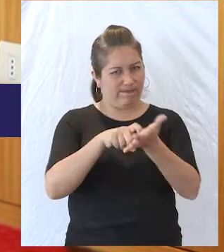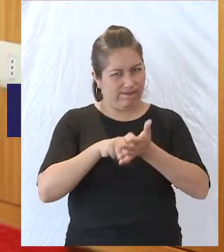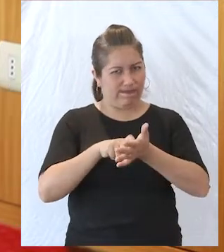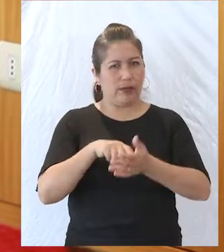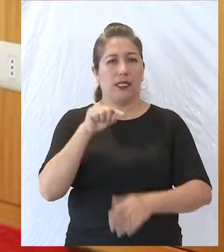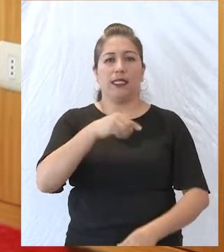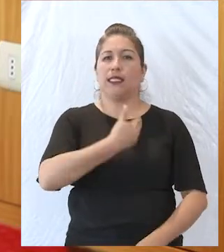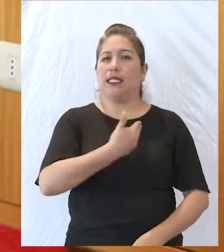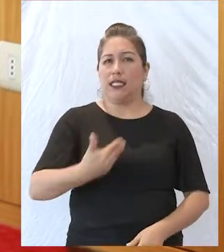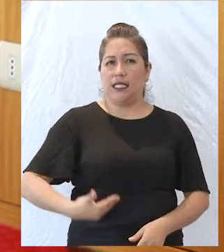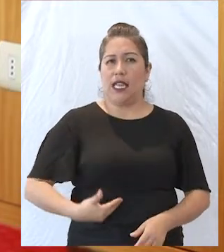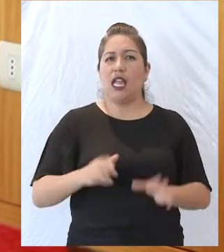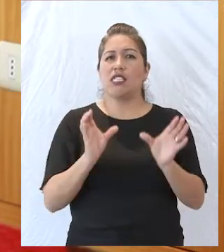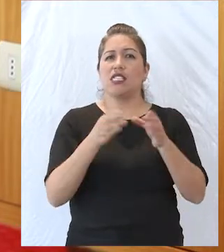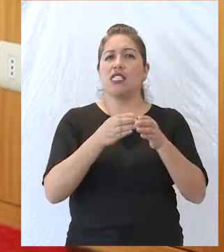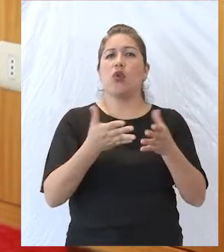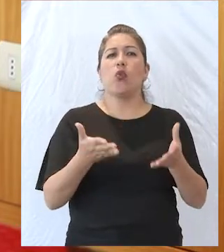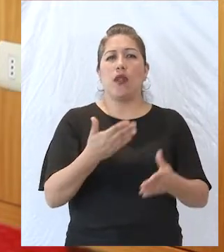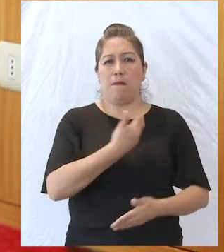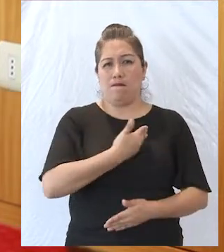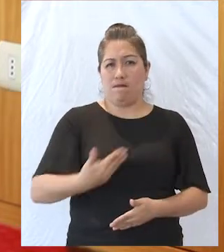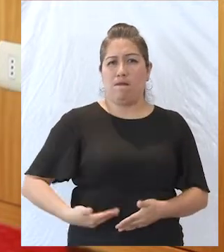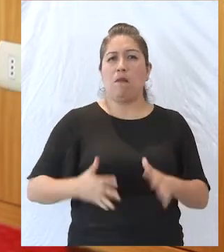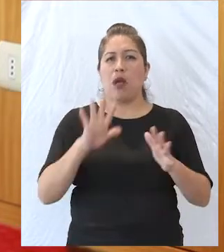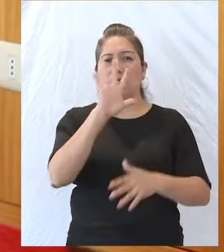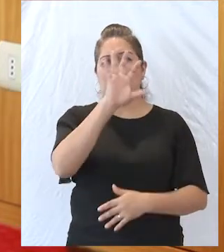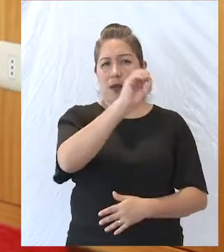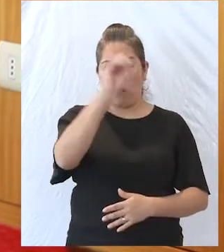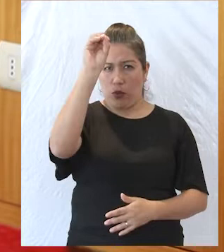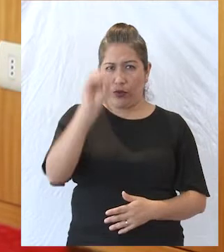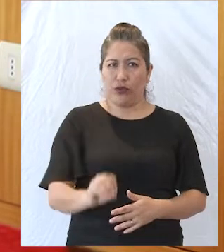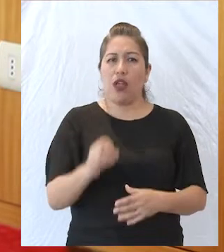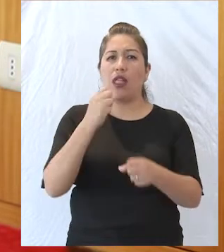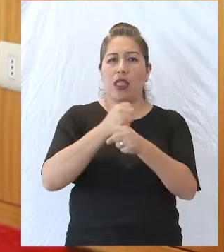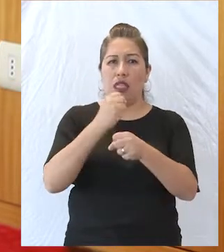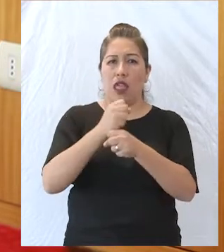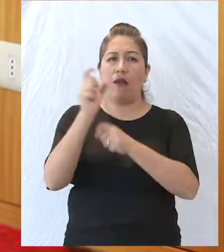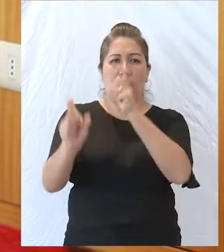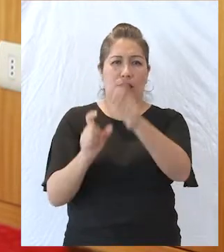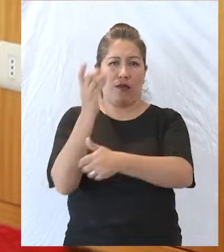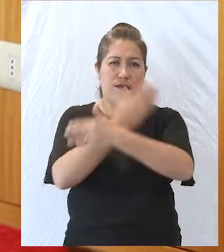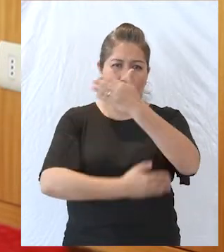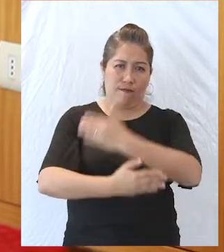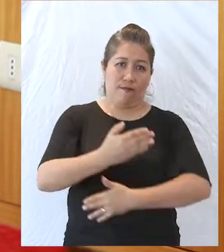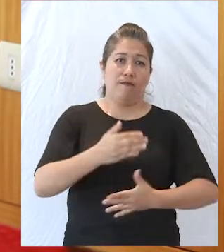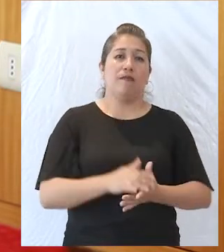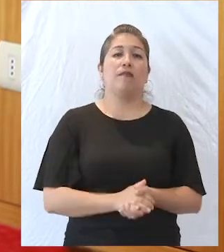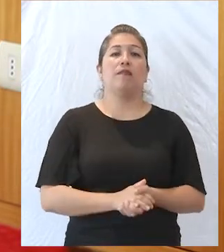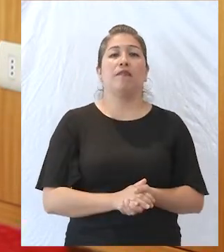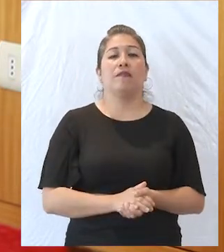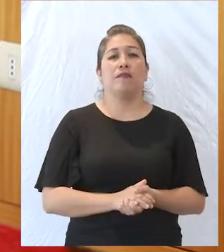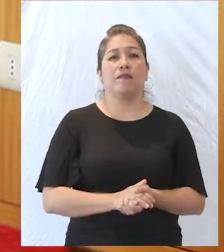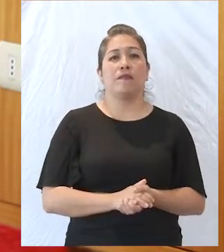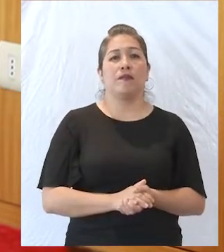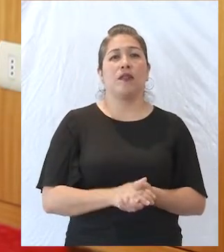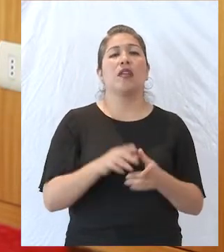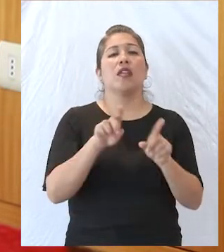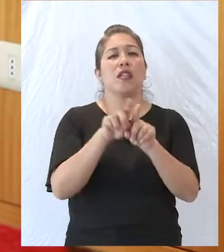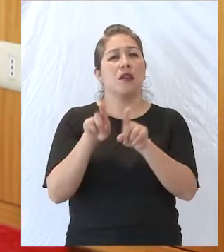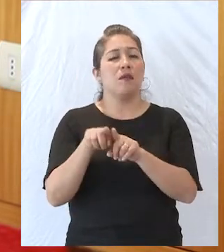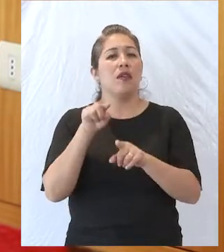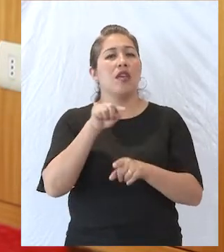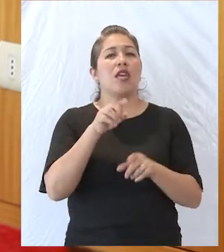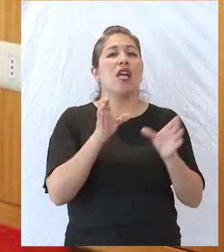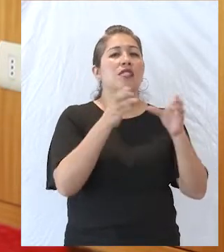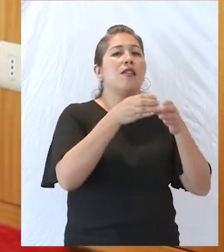carácter obligatorio de que el Estado, el sector público, debe tener como mínimo un 5% de trabajadores con discapacidad en sus